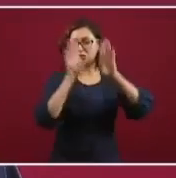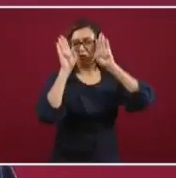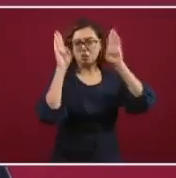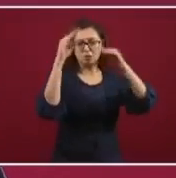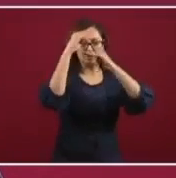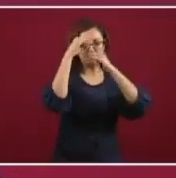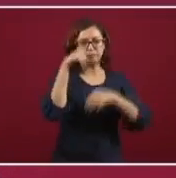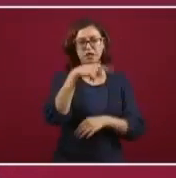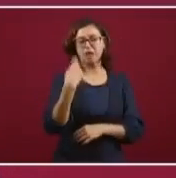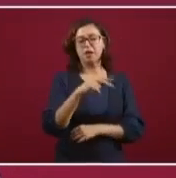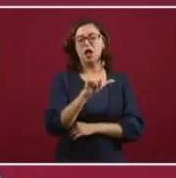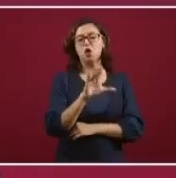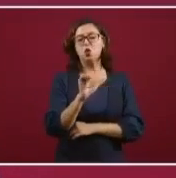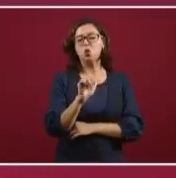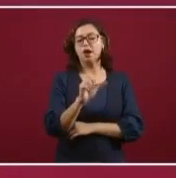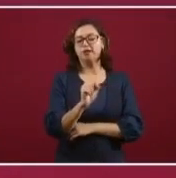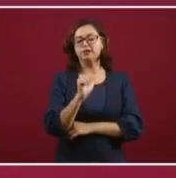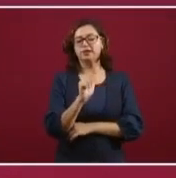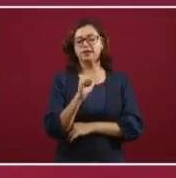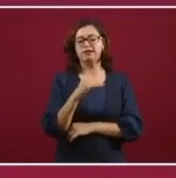a Santana